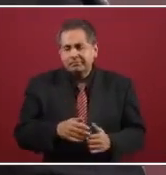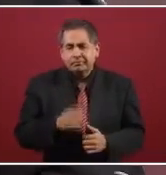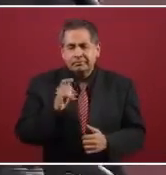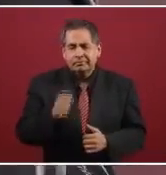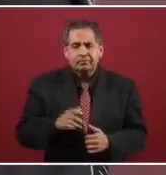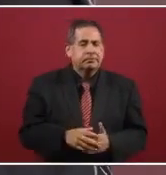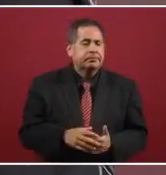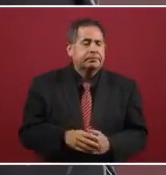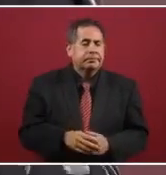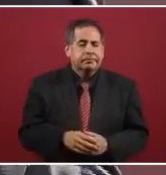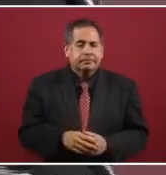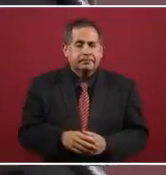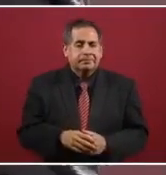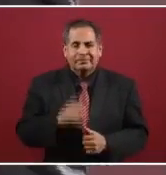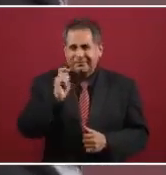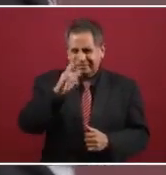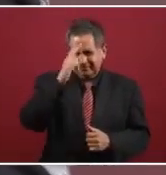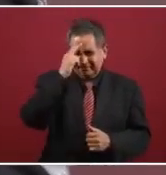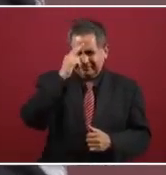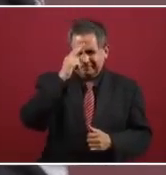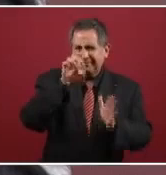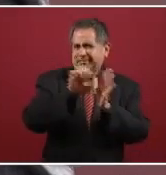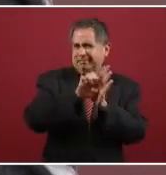el hablar de un elefante